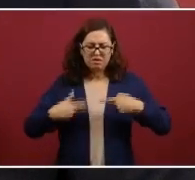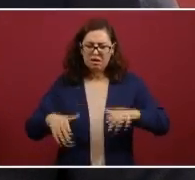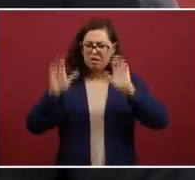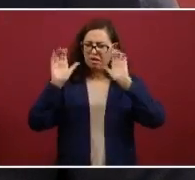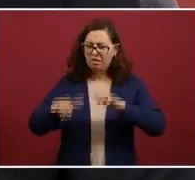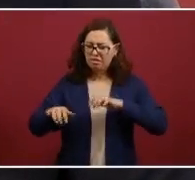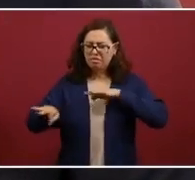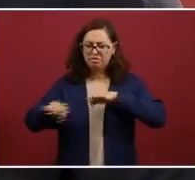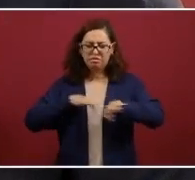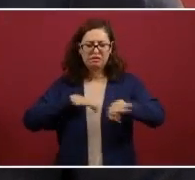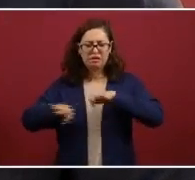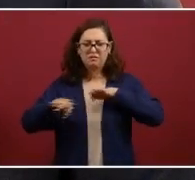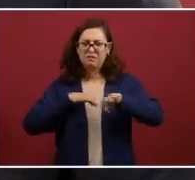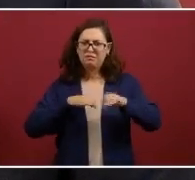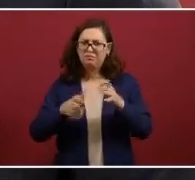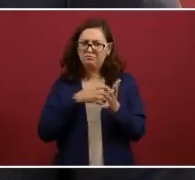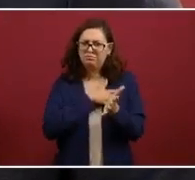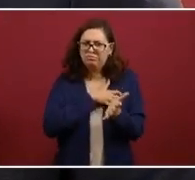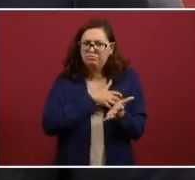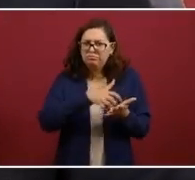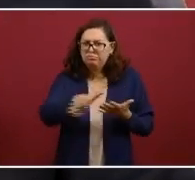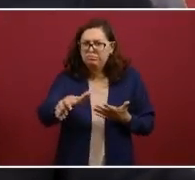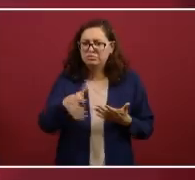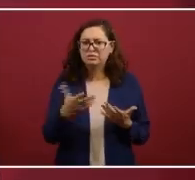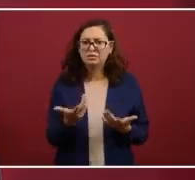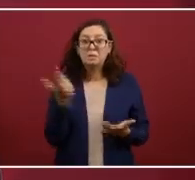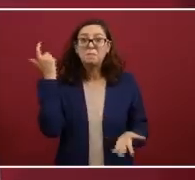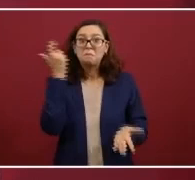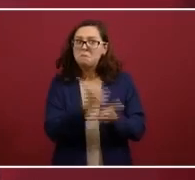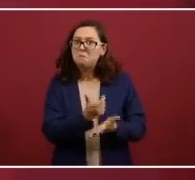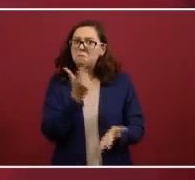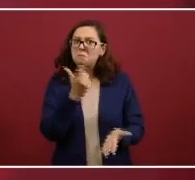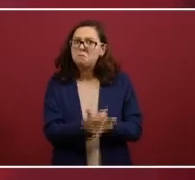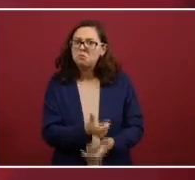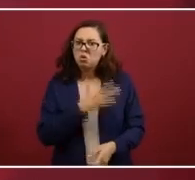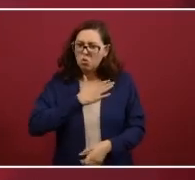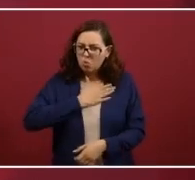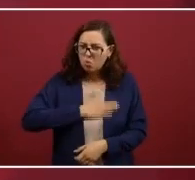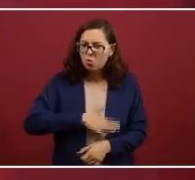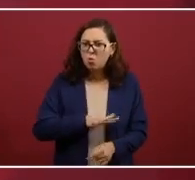con algo importante, bien pagados.